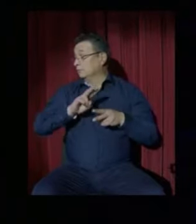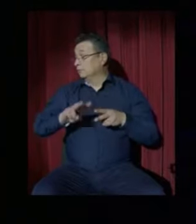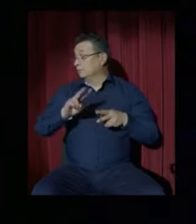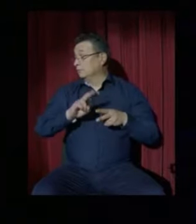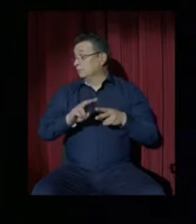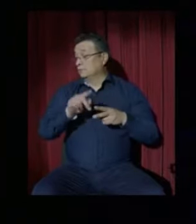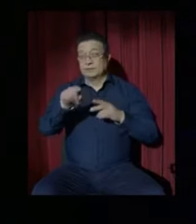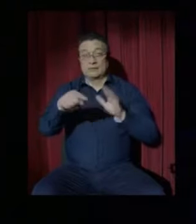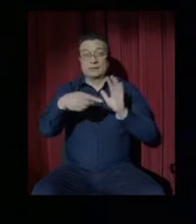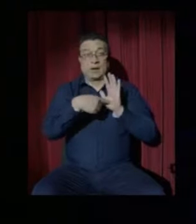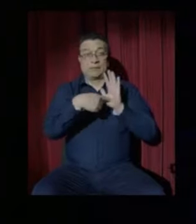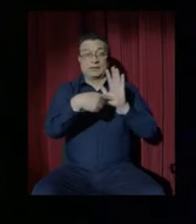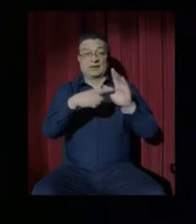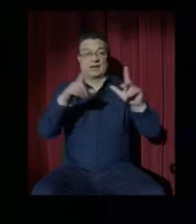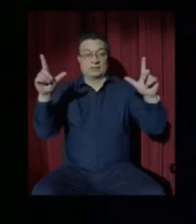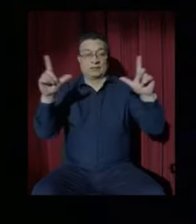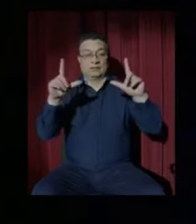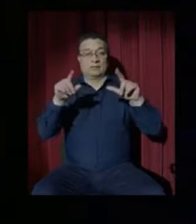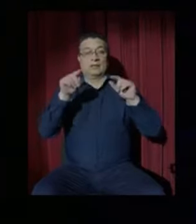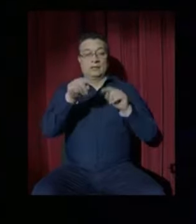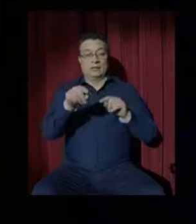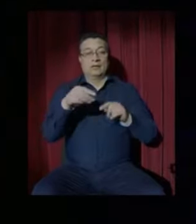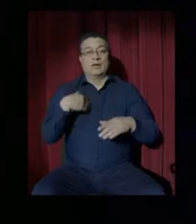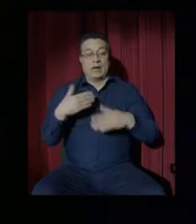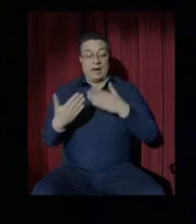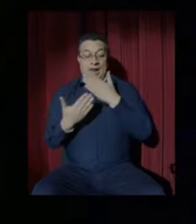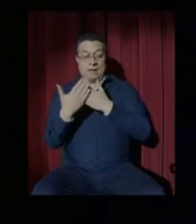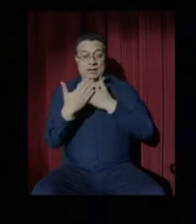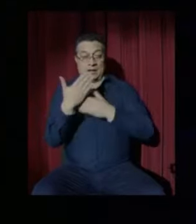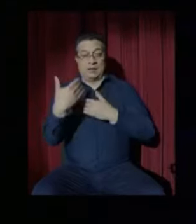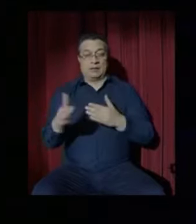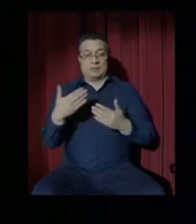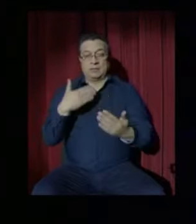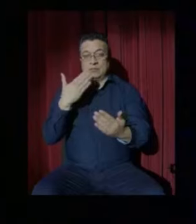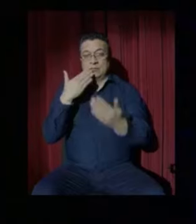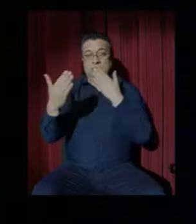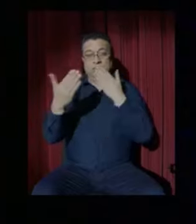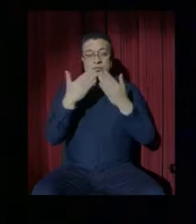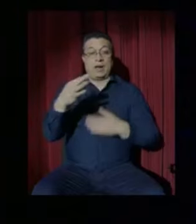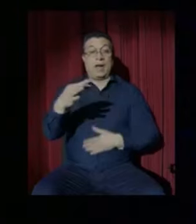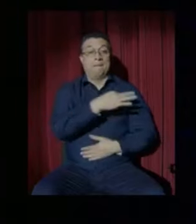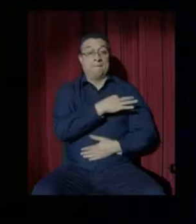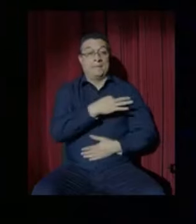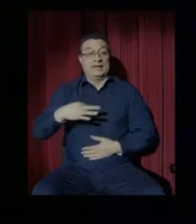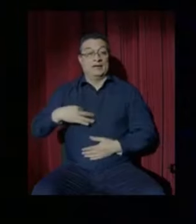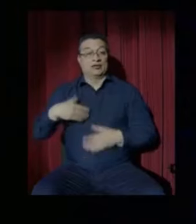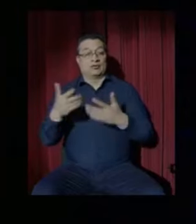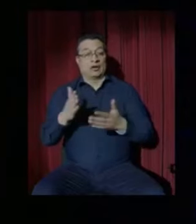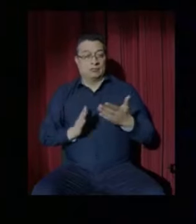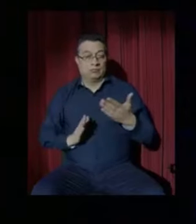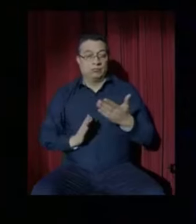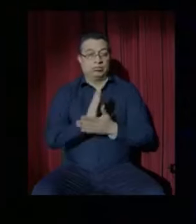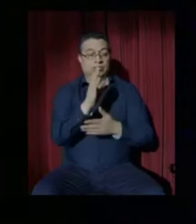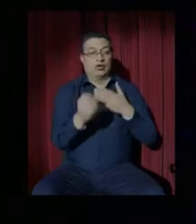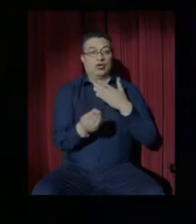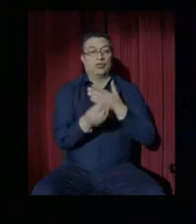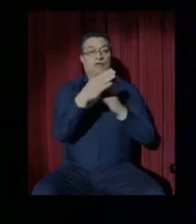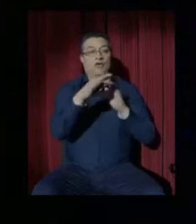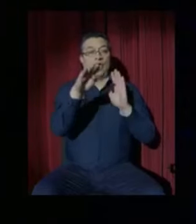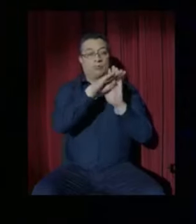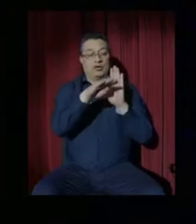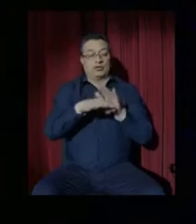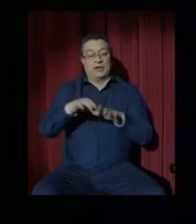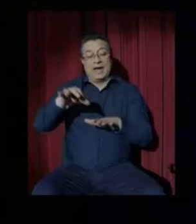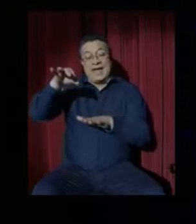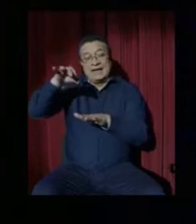la presentación la mañana Justamente estaba conversando con el ministro a propósito del lanzamiento nuevo del programa siembra por